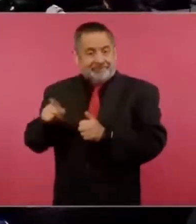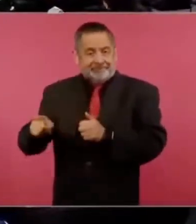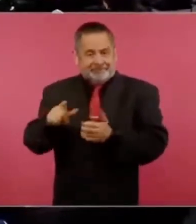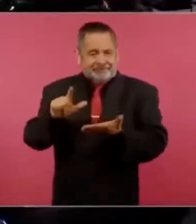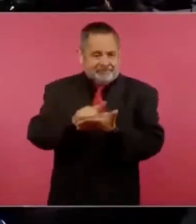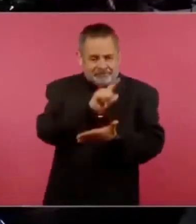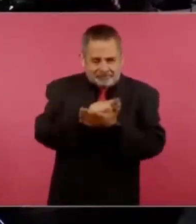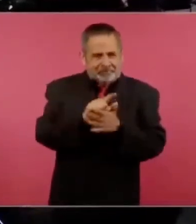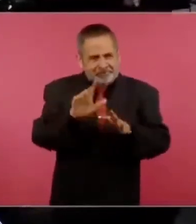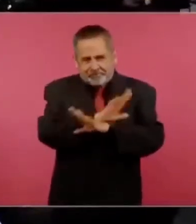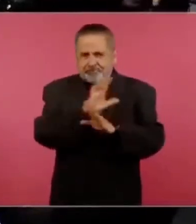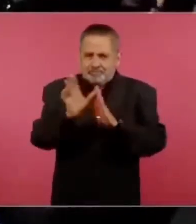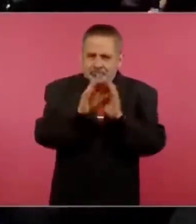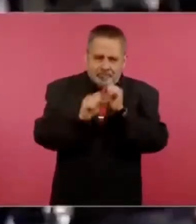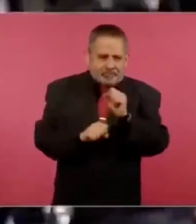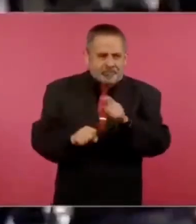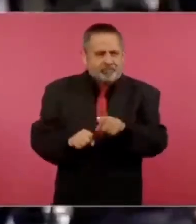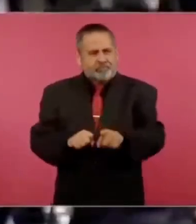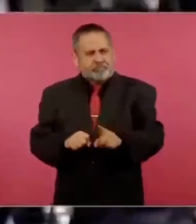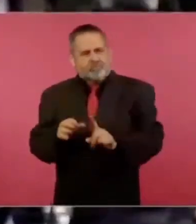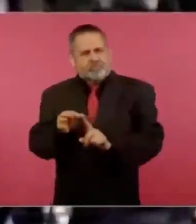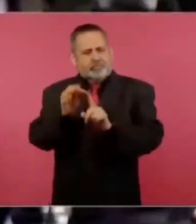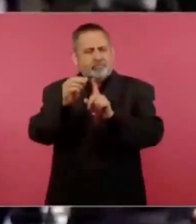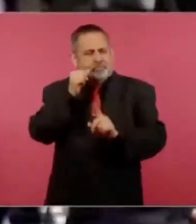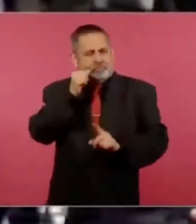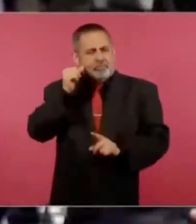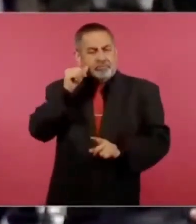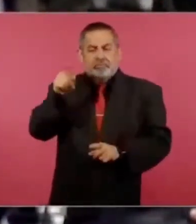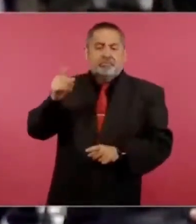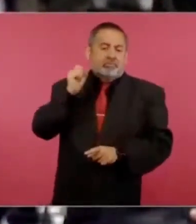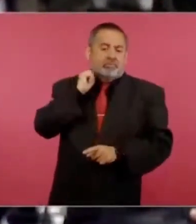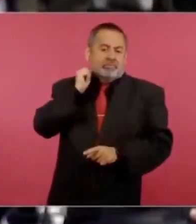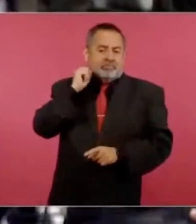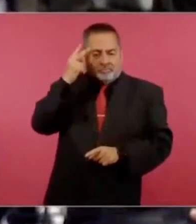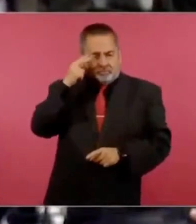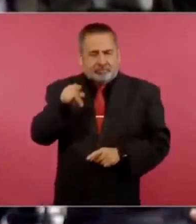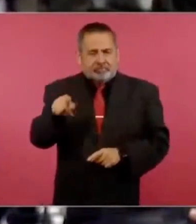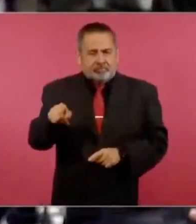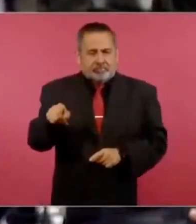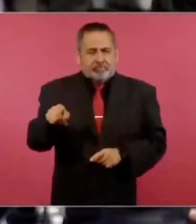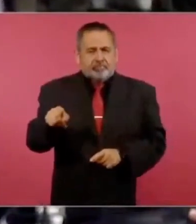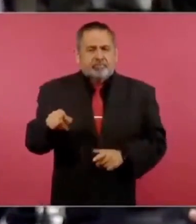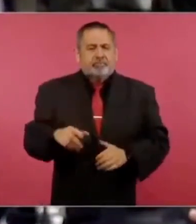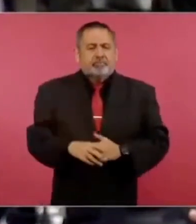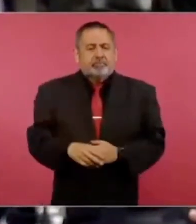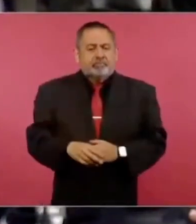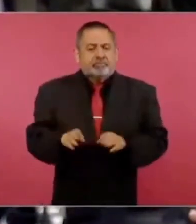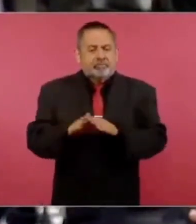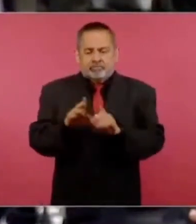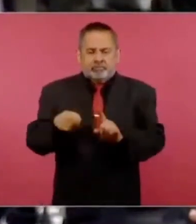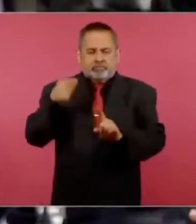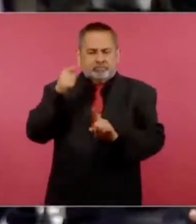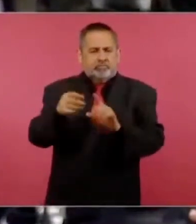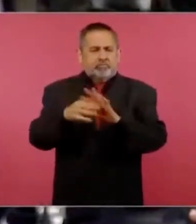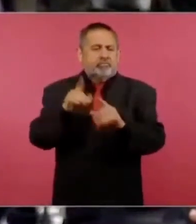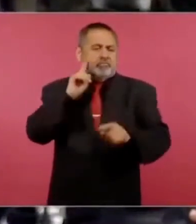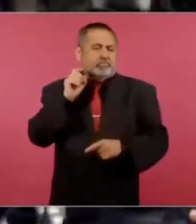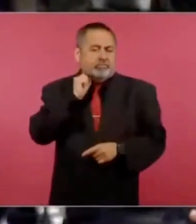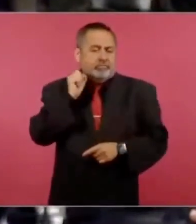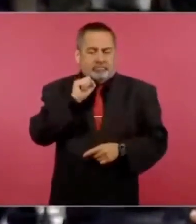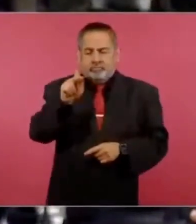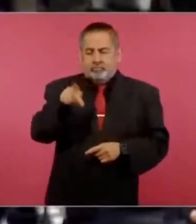reformas constitucionales, algo que ocurrió ayer en el Senado de la República. Vamos a ser muy puntuales, la senadora Kenia